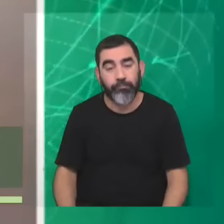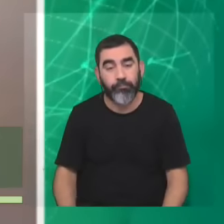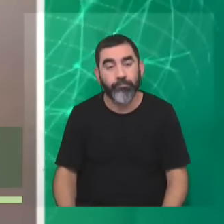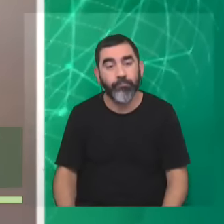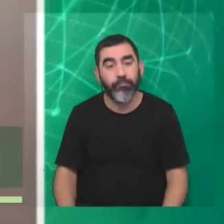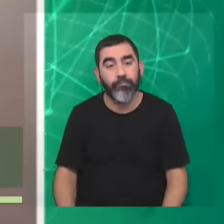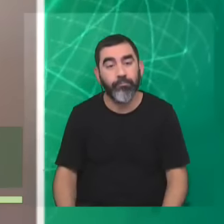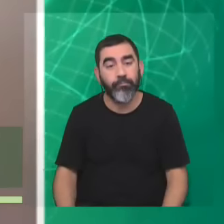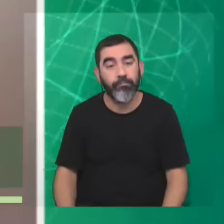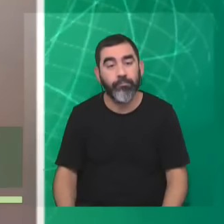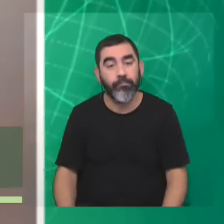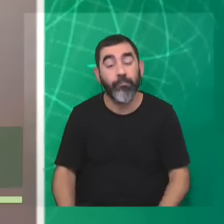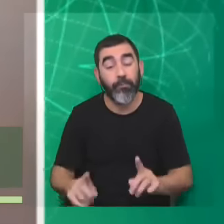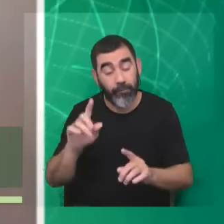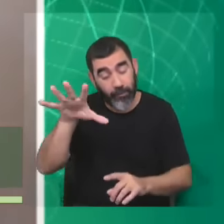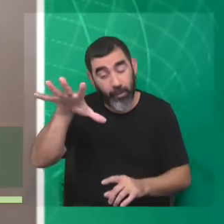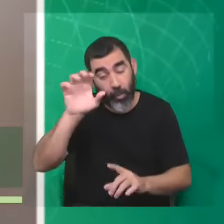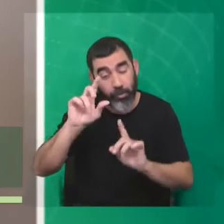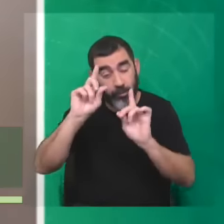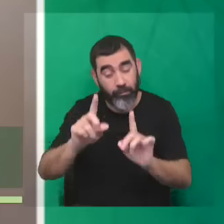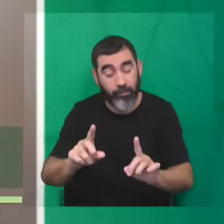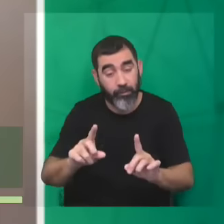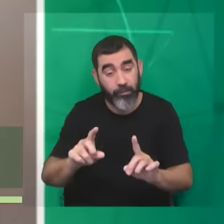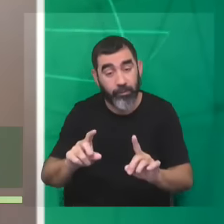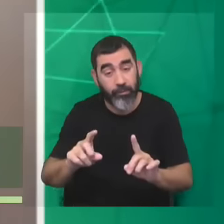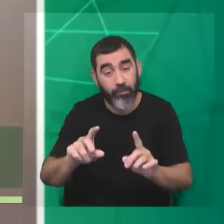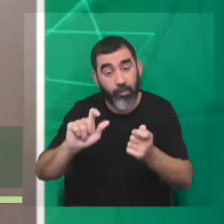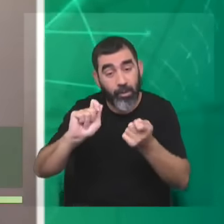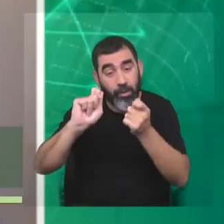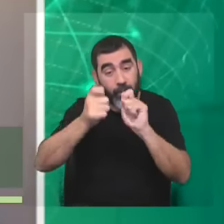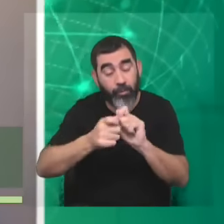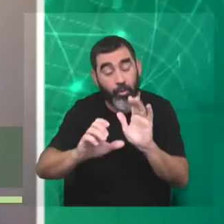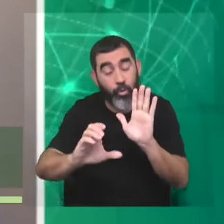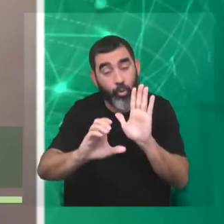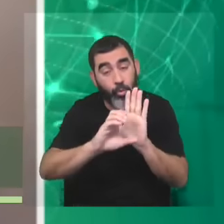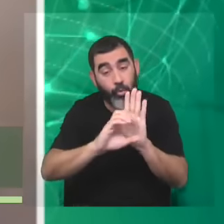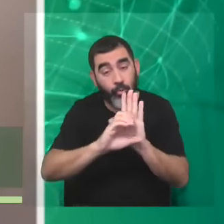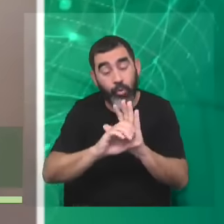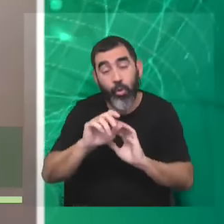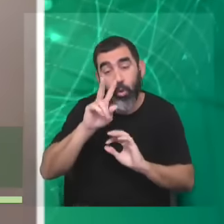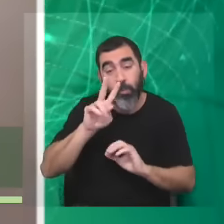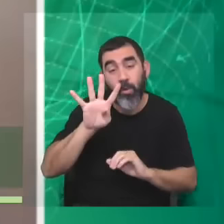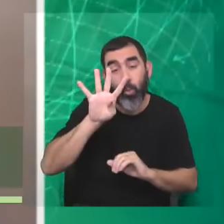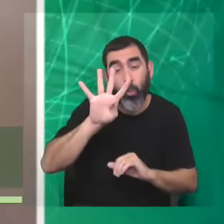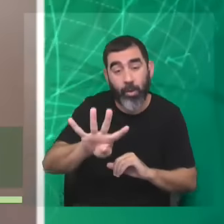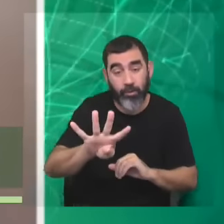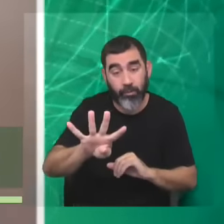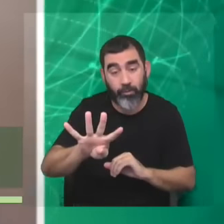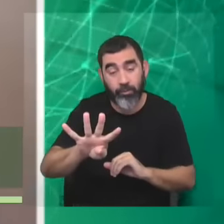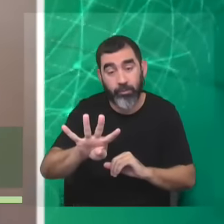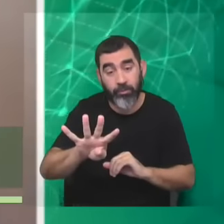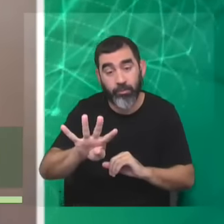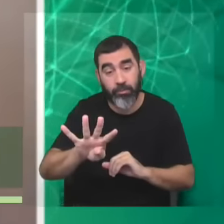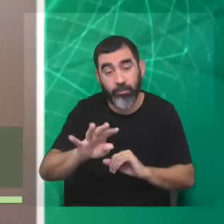reiterarse debemos recordar que debido a la modificación de la constitución en el 2004 donde se